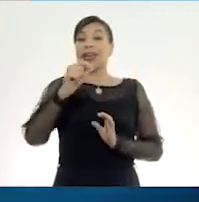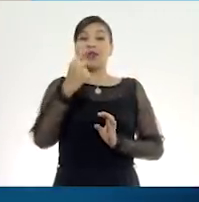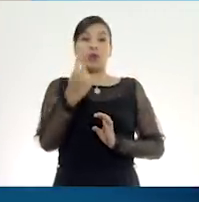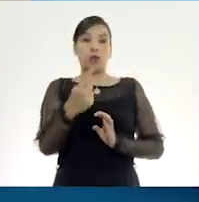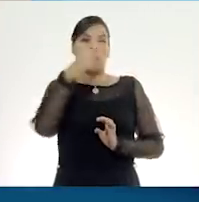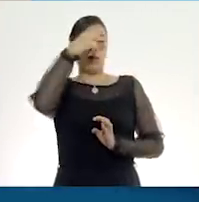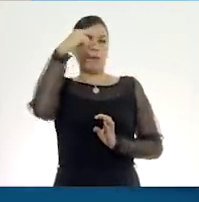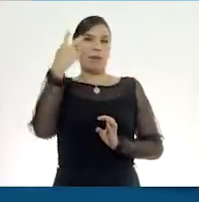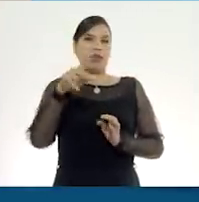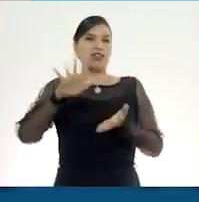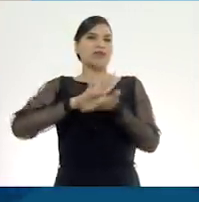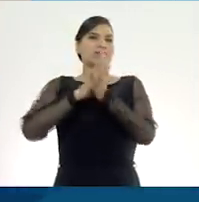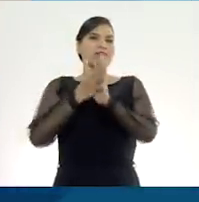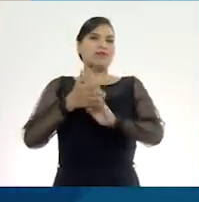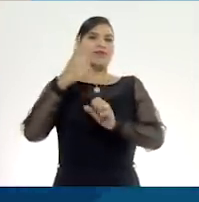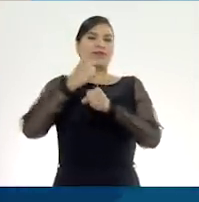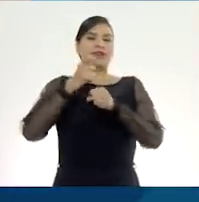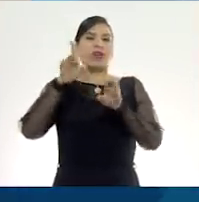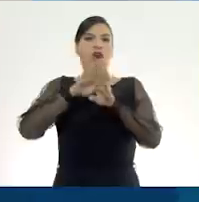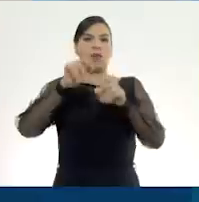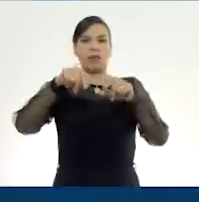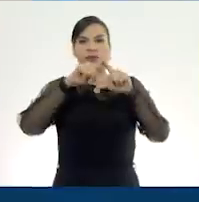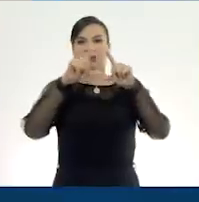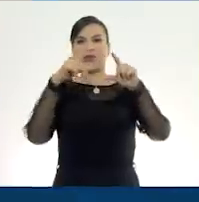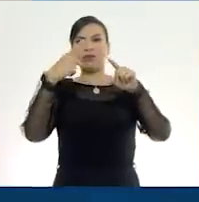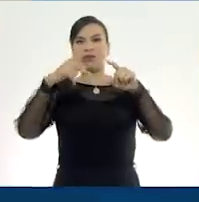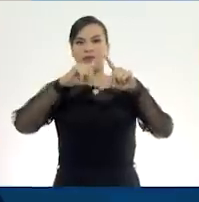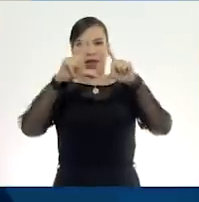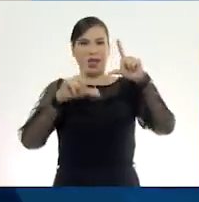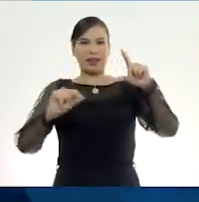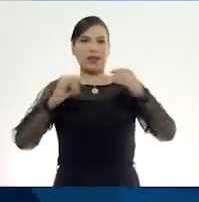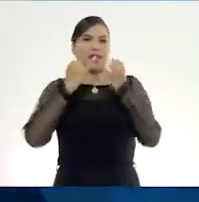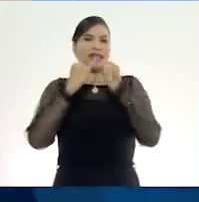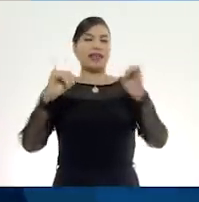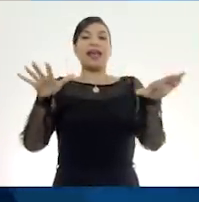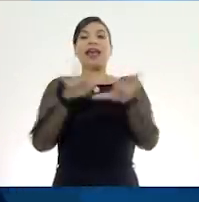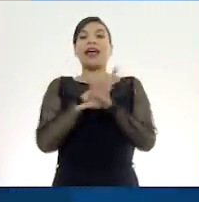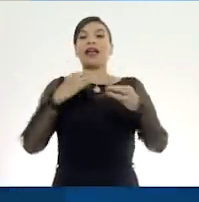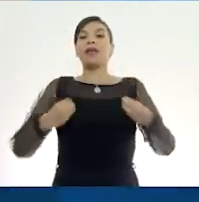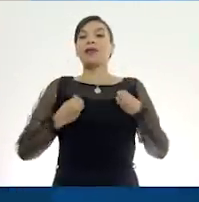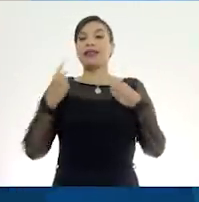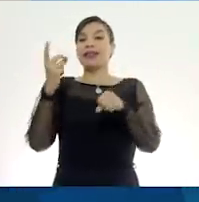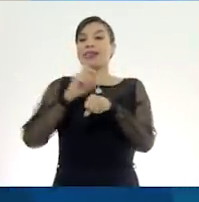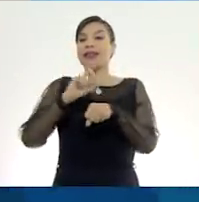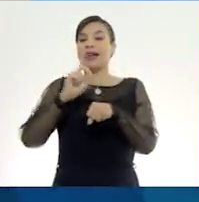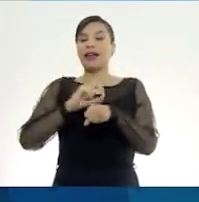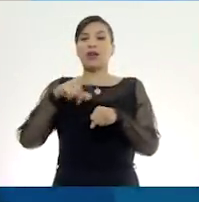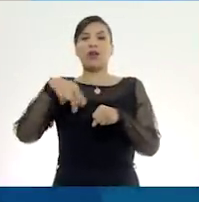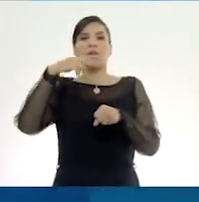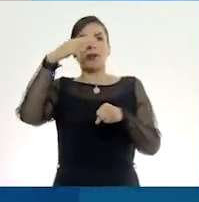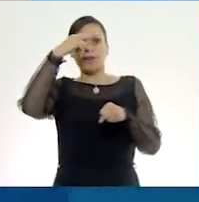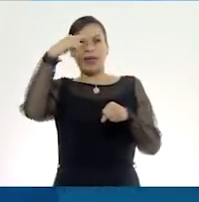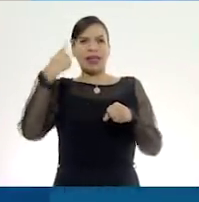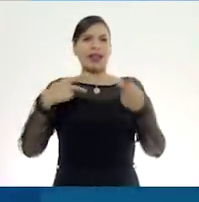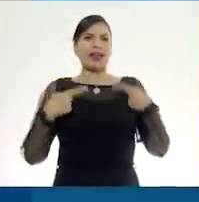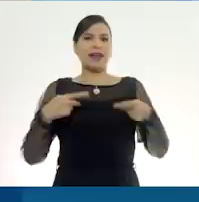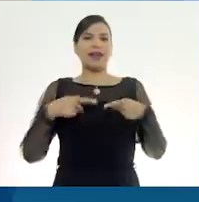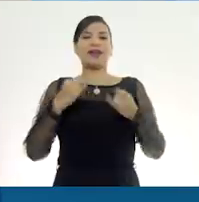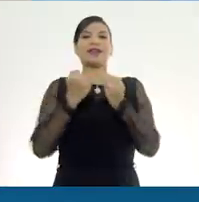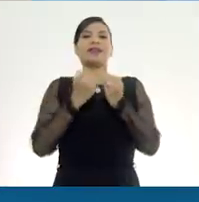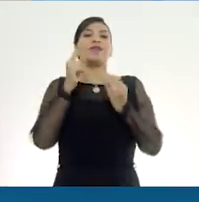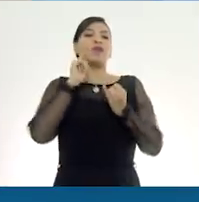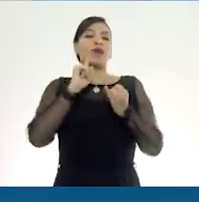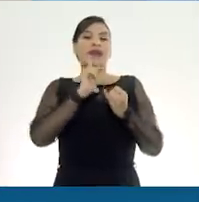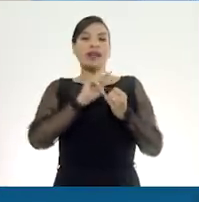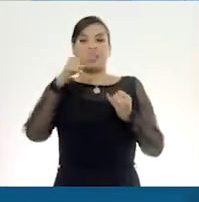1821 México se convirtió en una nación independiente. Eso trajo muchos cambios en la vida cotidiana porque mexicanos y mexicanas tuvieron que